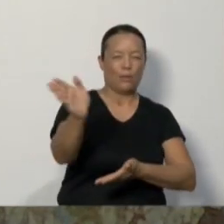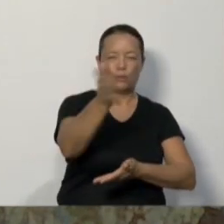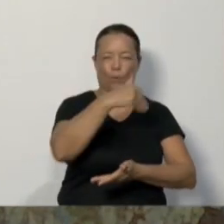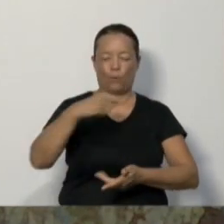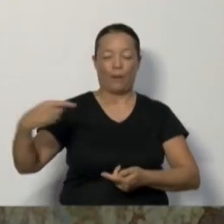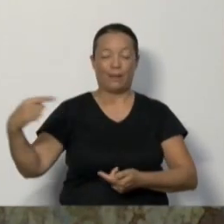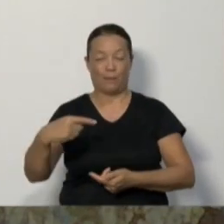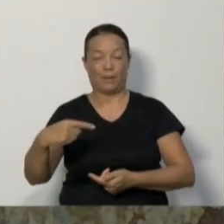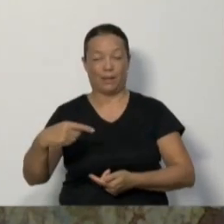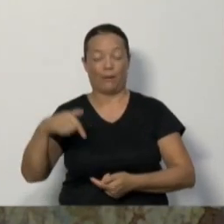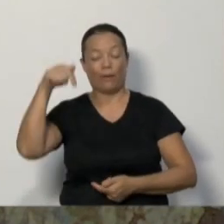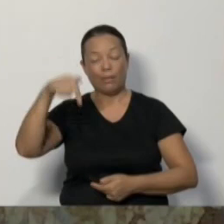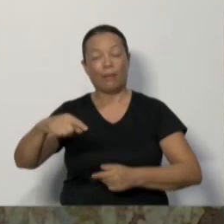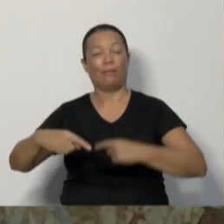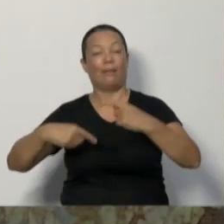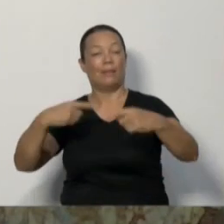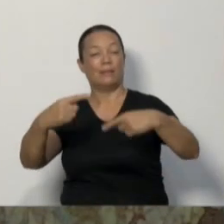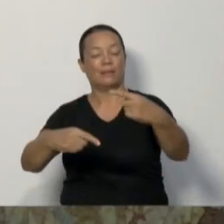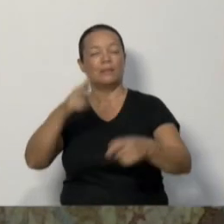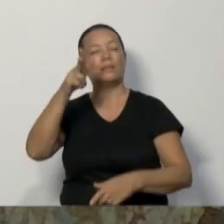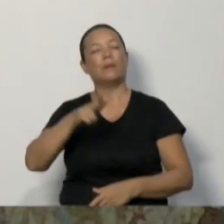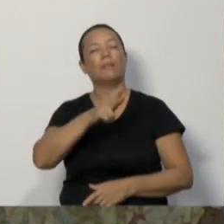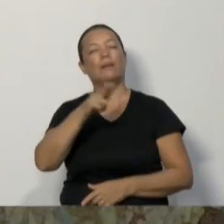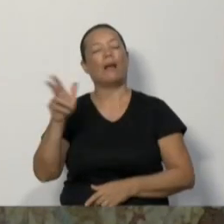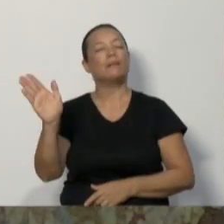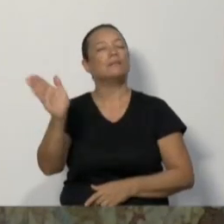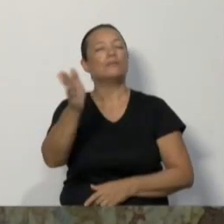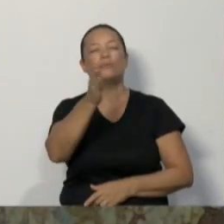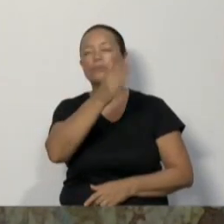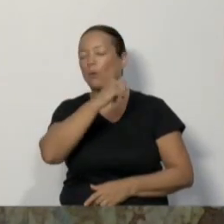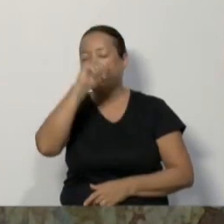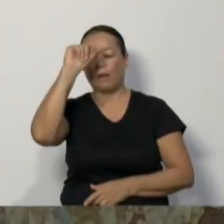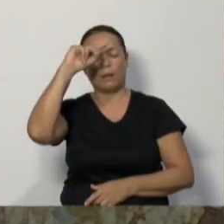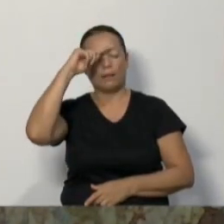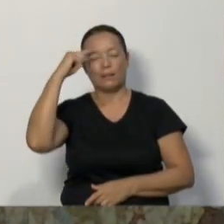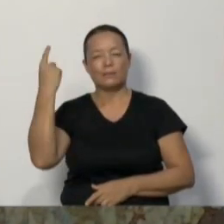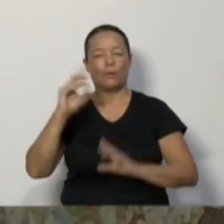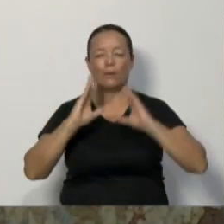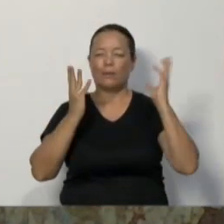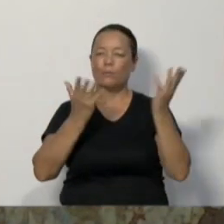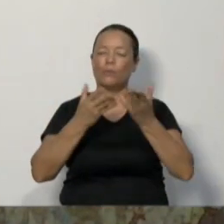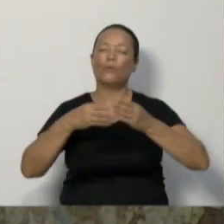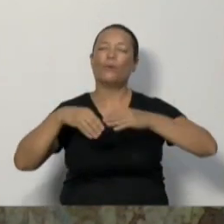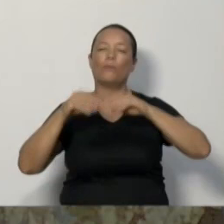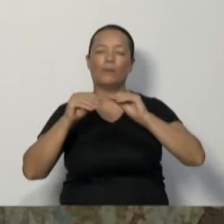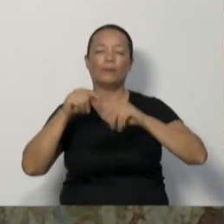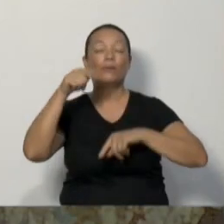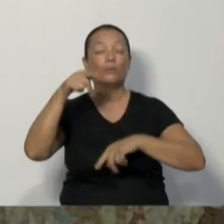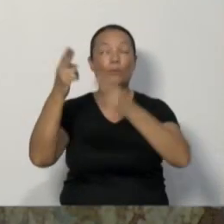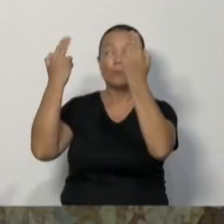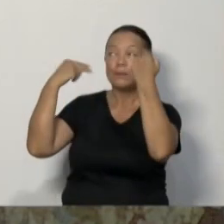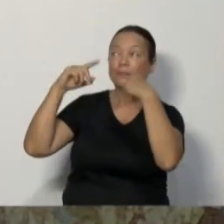y por tu descendencia se bendecirán todas las naciones de la tierra, ya que